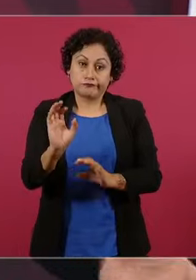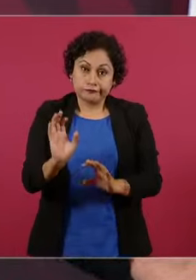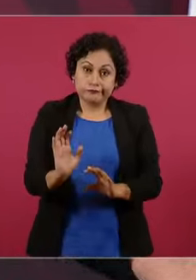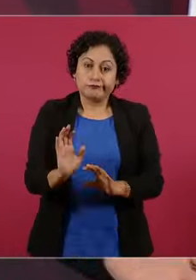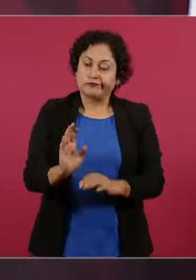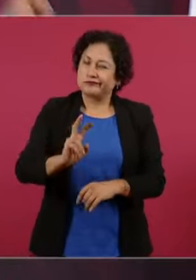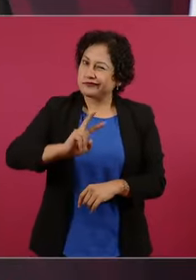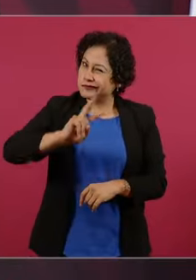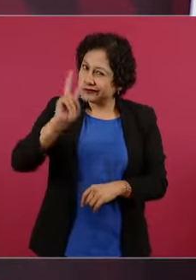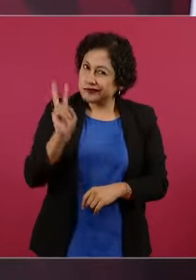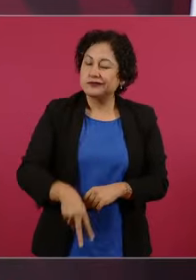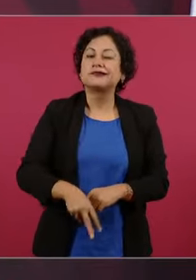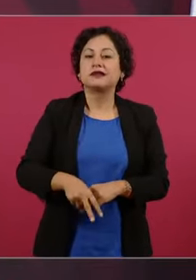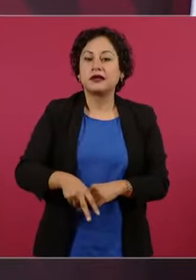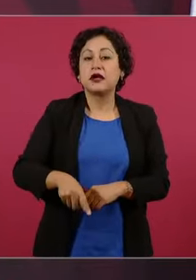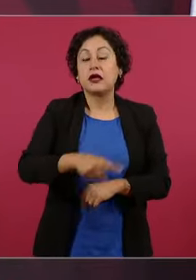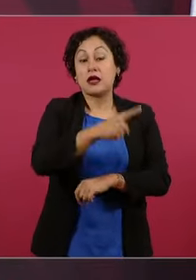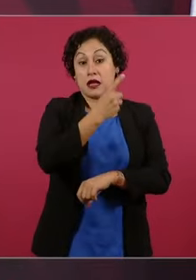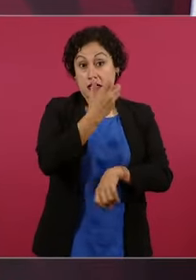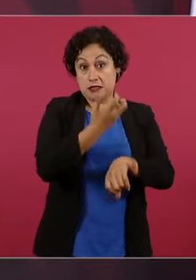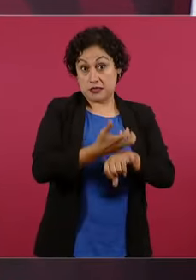estadounidense en el Golfo.